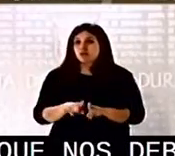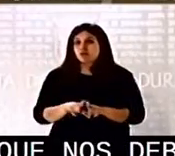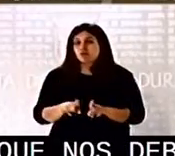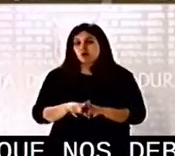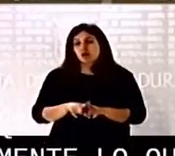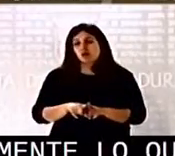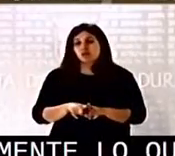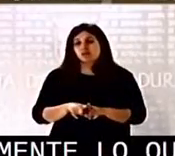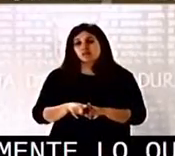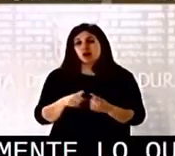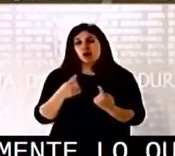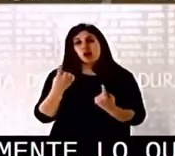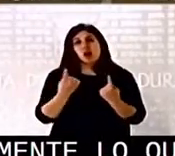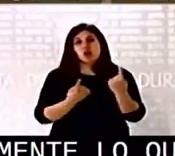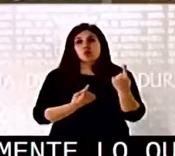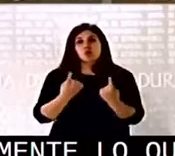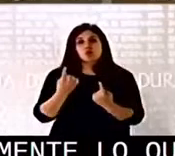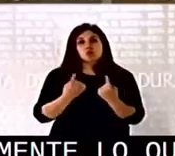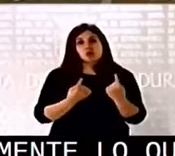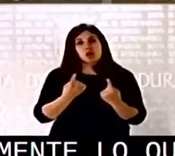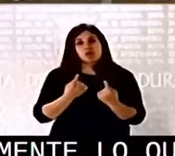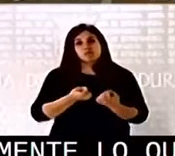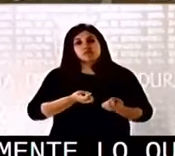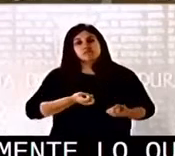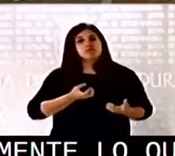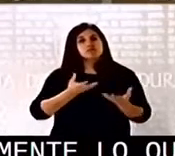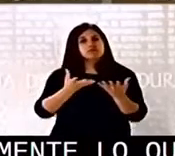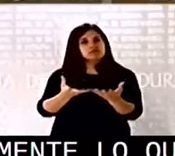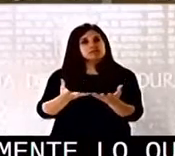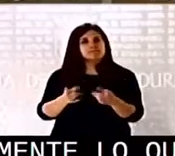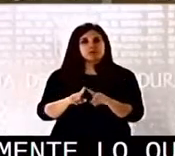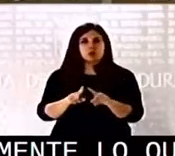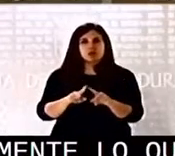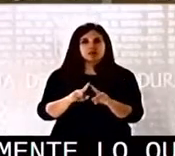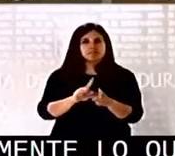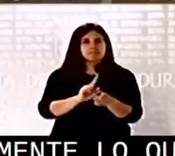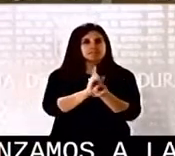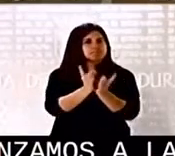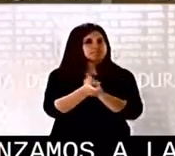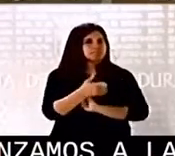son algunos tipos de mensajes que le lanzamos a la población.